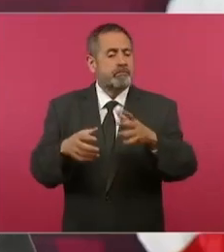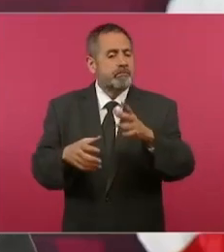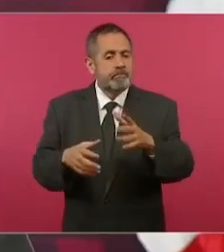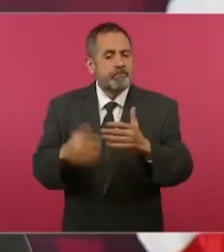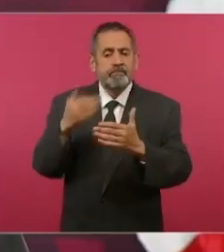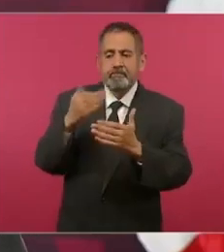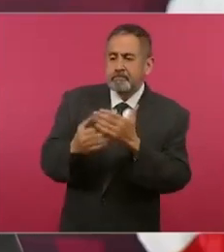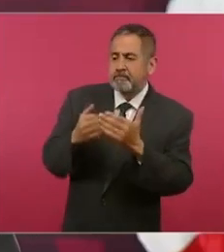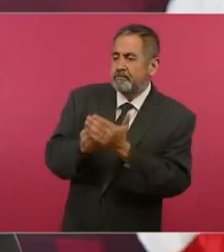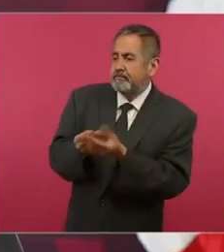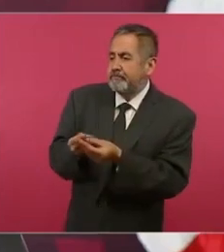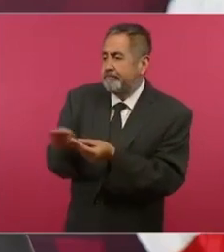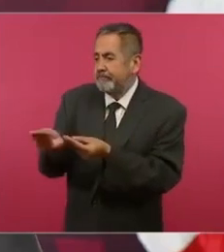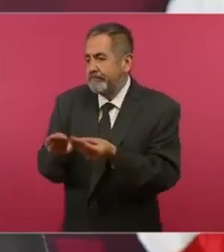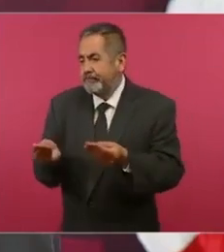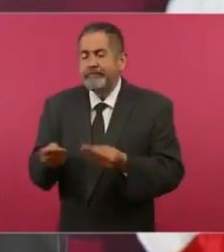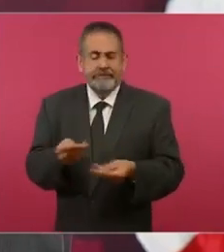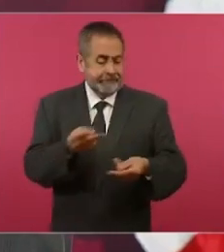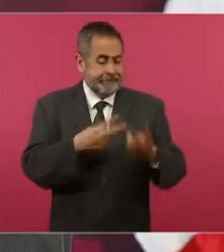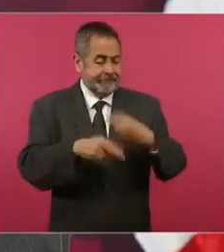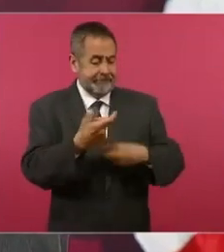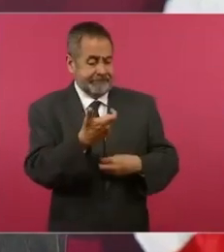que es necesario el crecimiento económico,